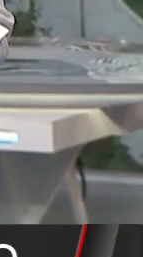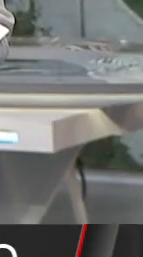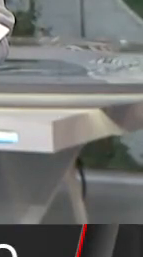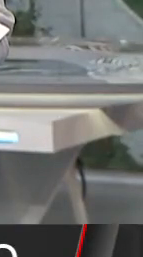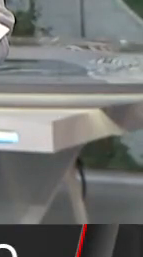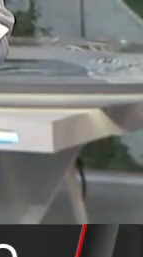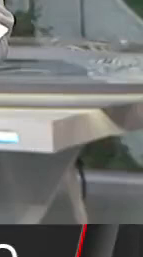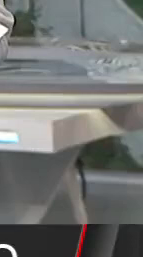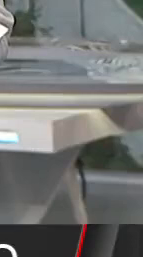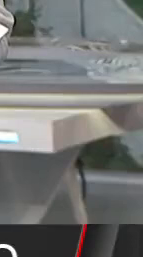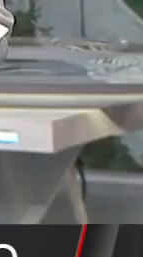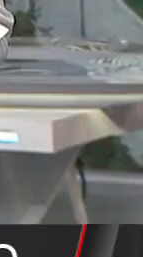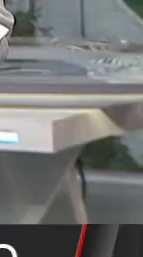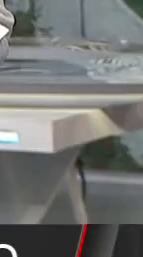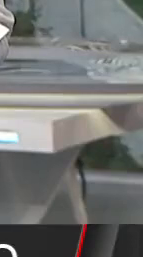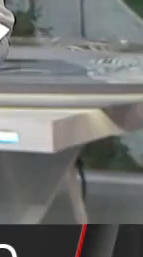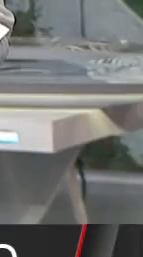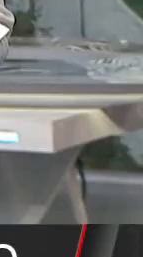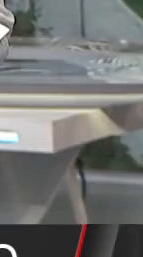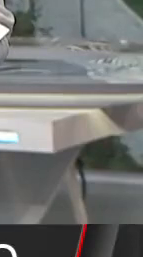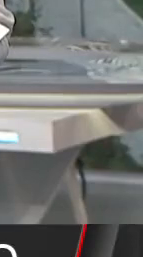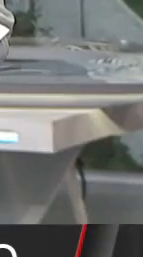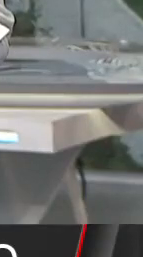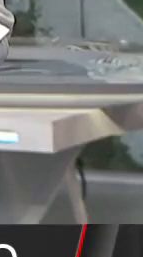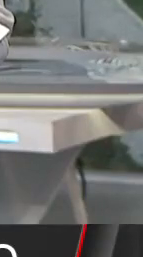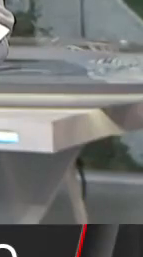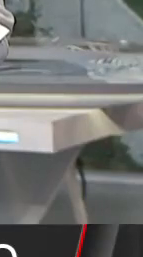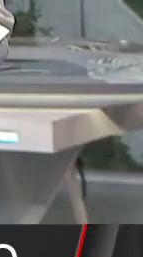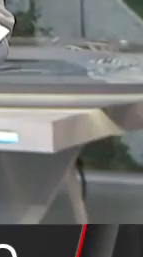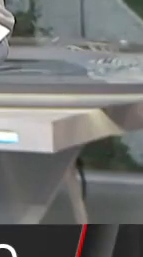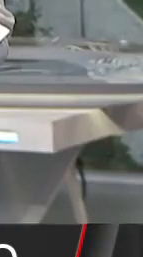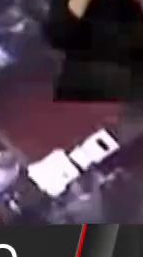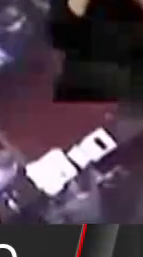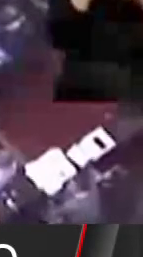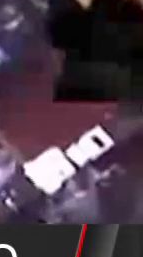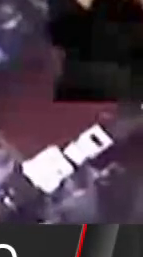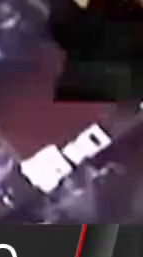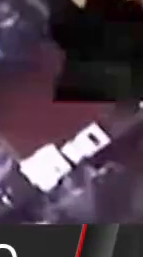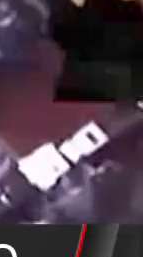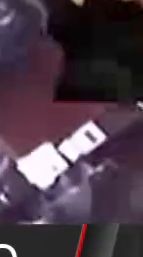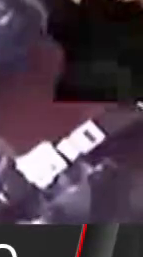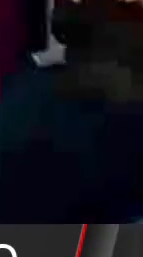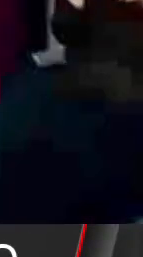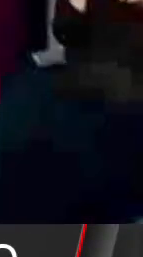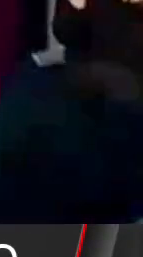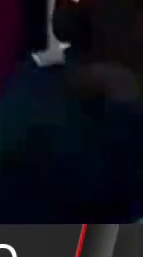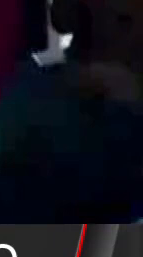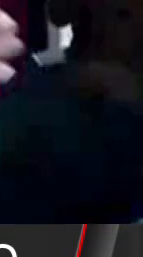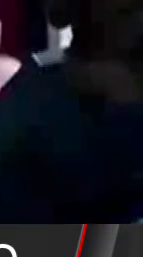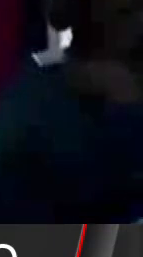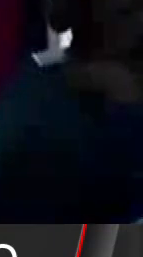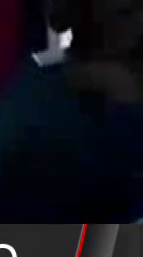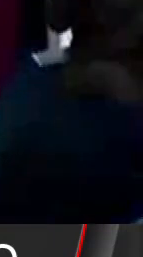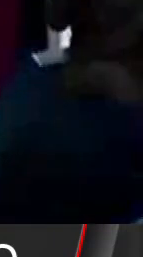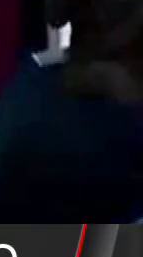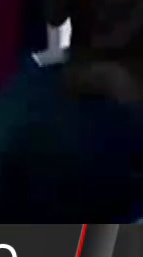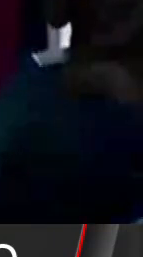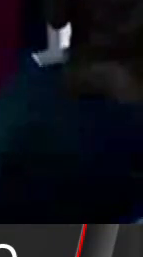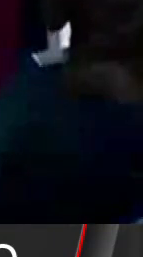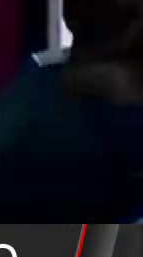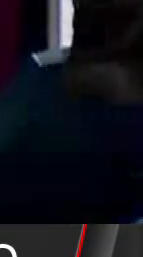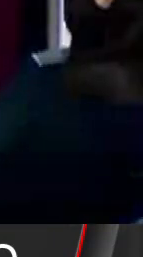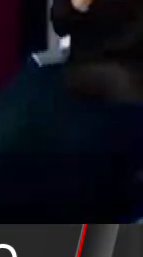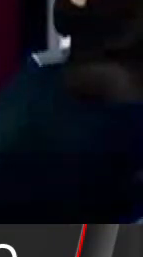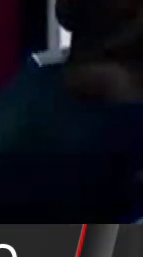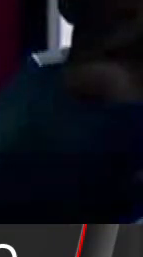este, que es difícil, que es duro, que tiene días más feos, pero también tiene días en los que uno puede recobrar su rutina y la normalidad, y a mí me